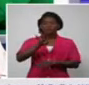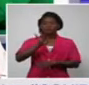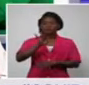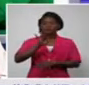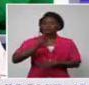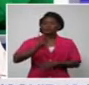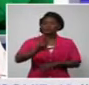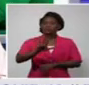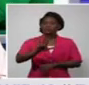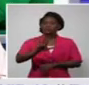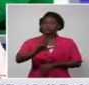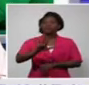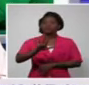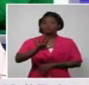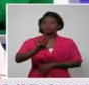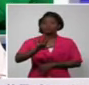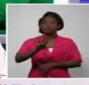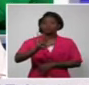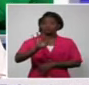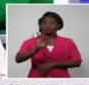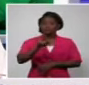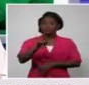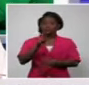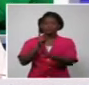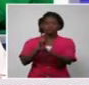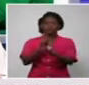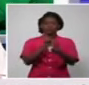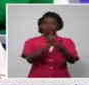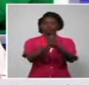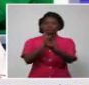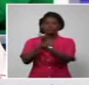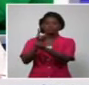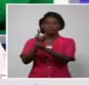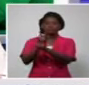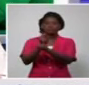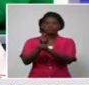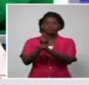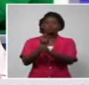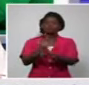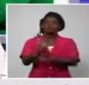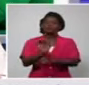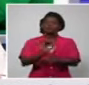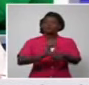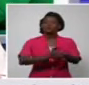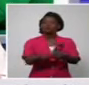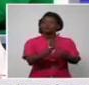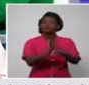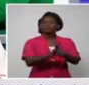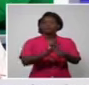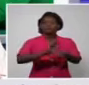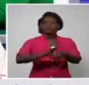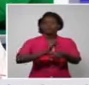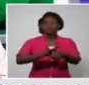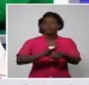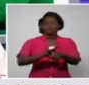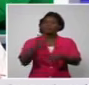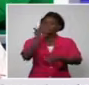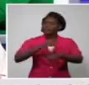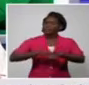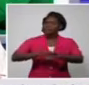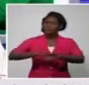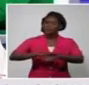10.485 que han sido contactos de casos confirmados previamente, contacto